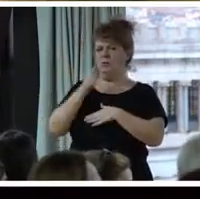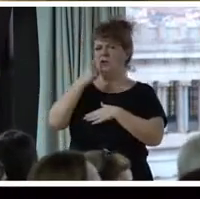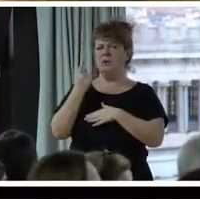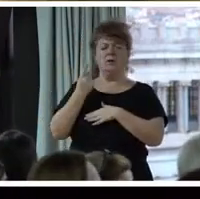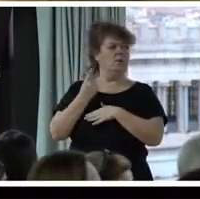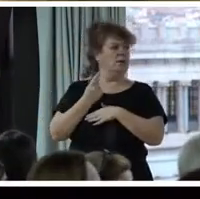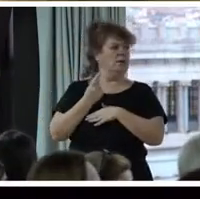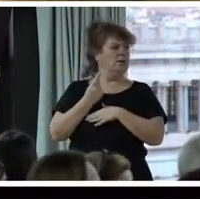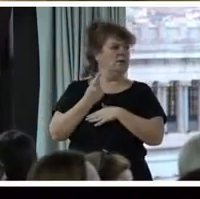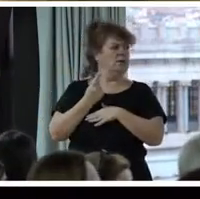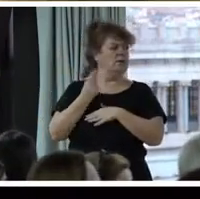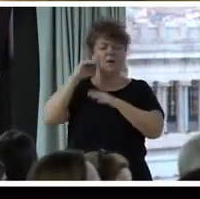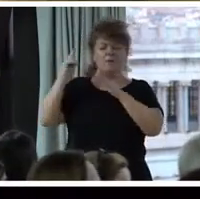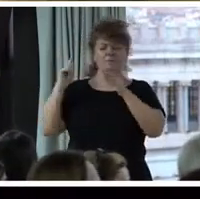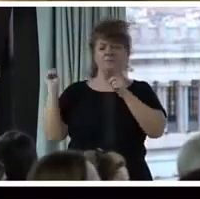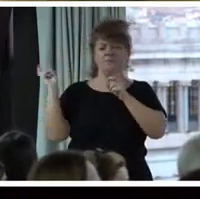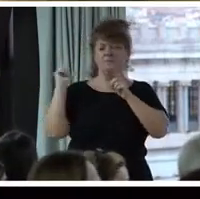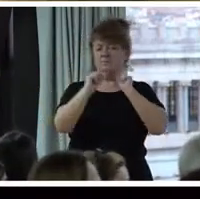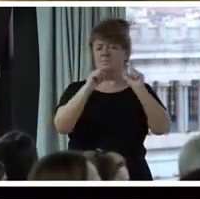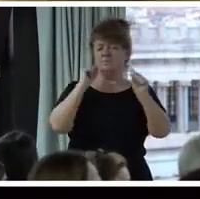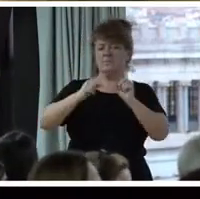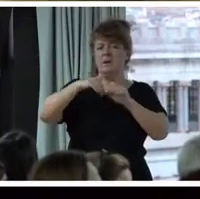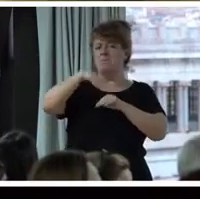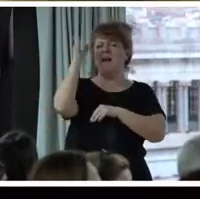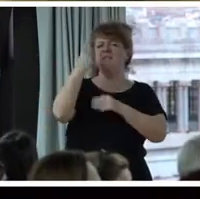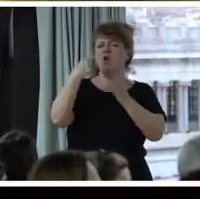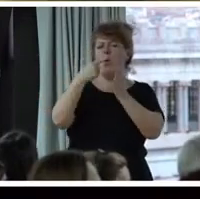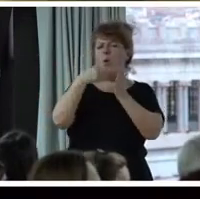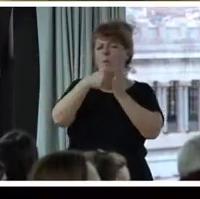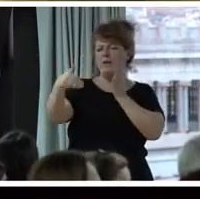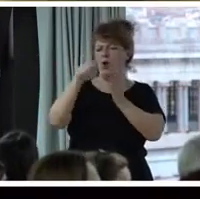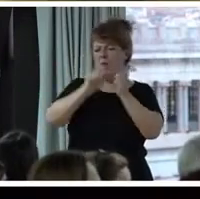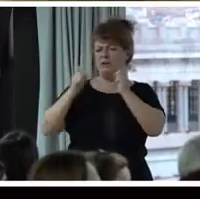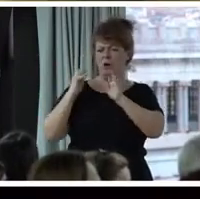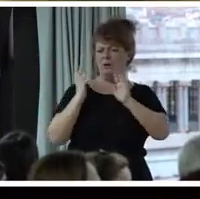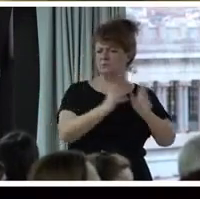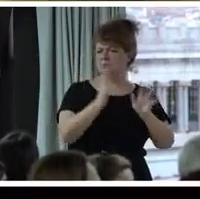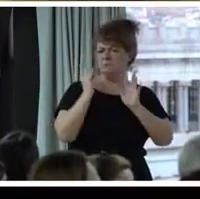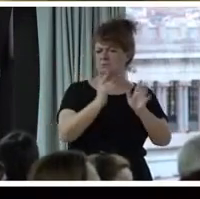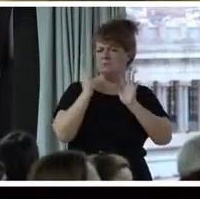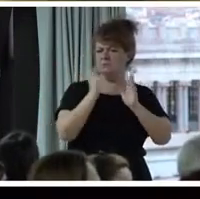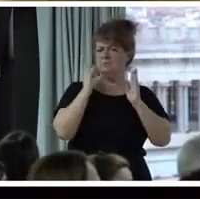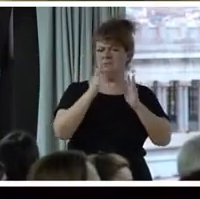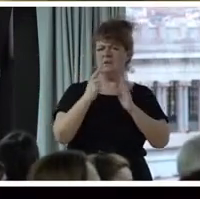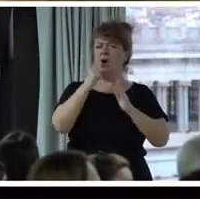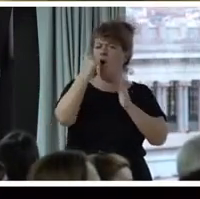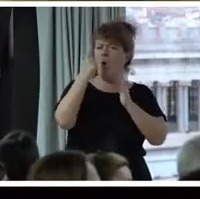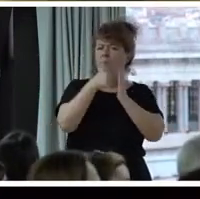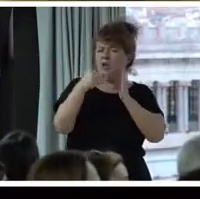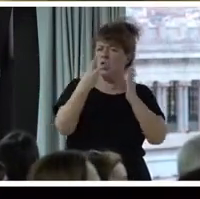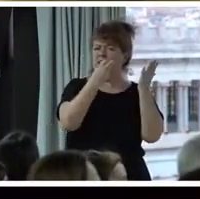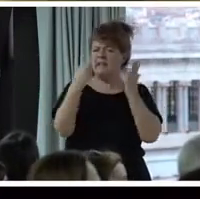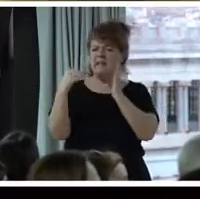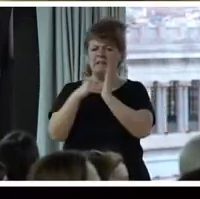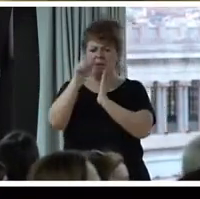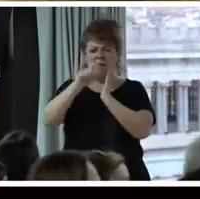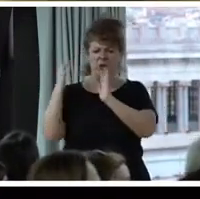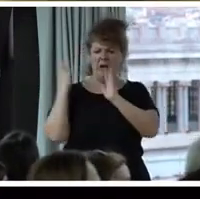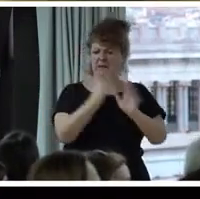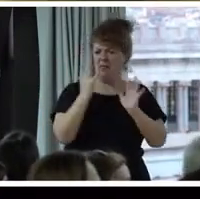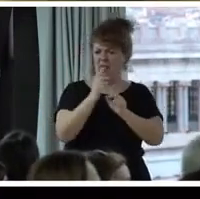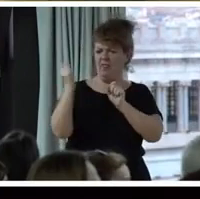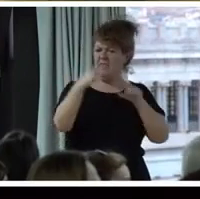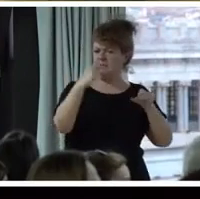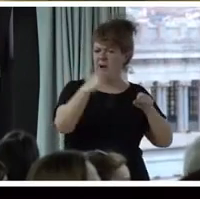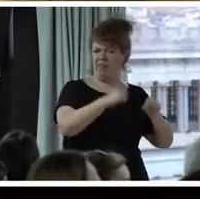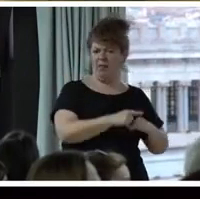36000 personas y desplazados más que un millón 1700000 personas